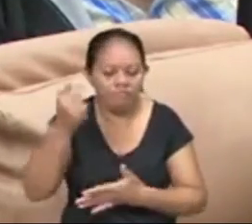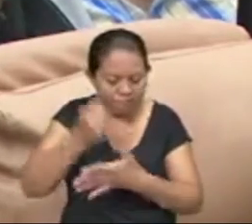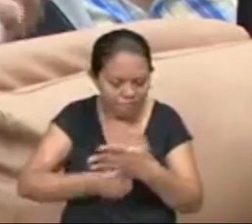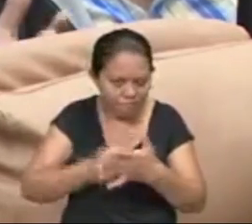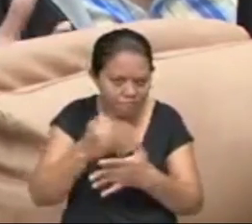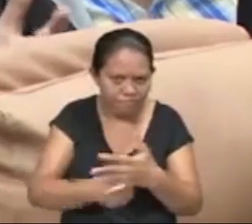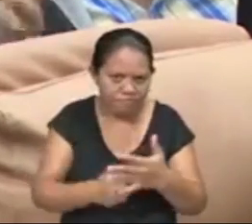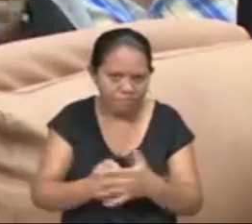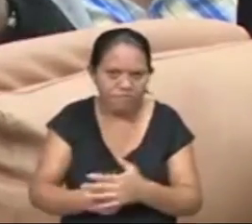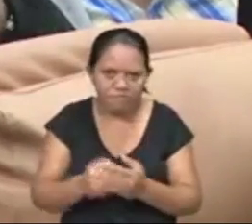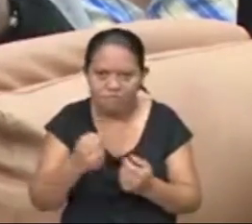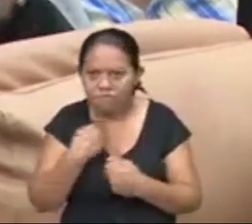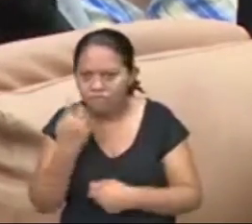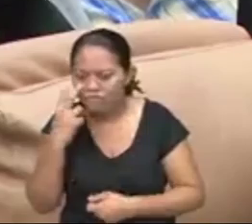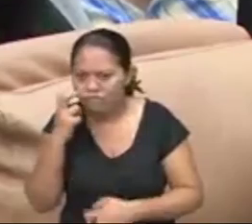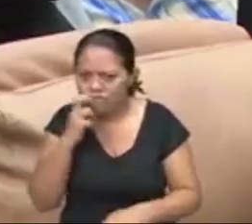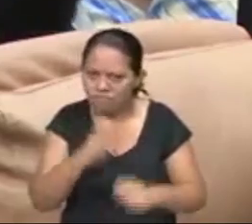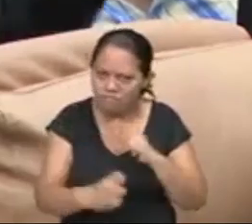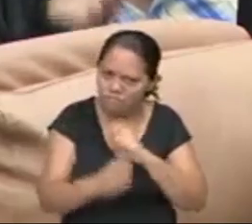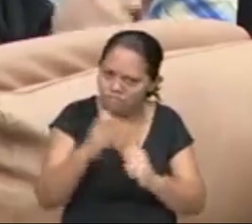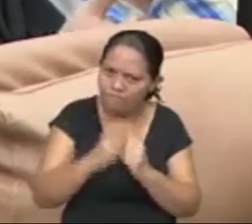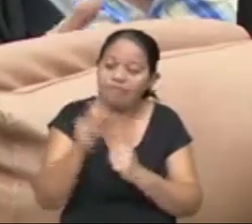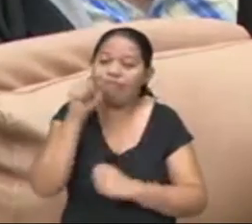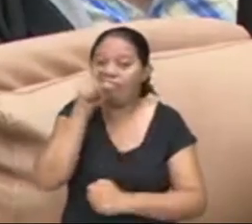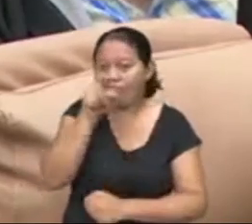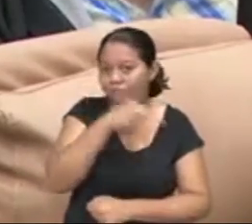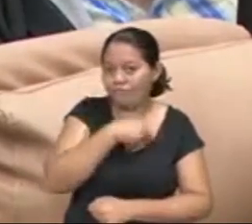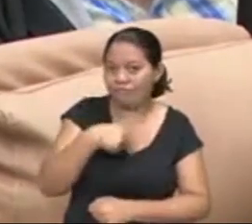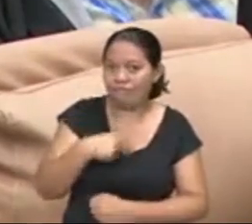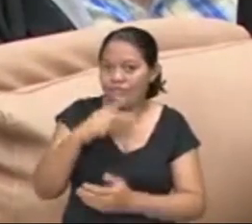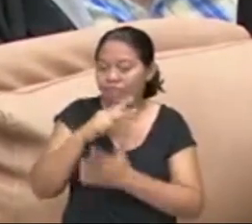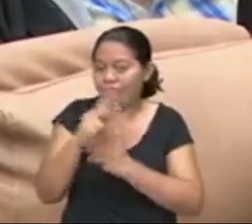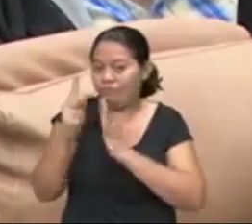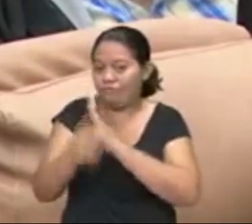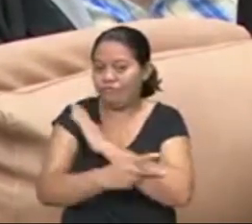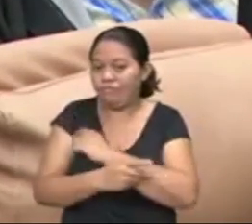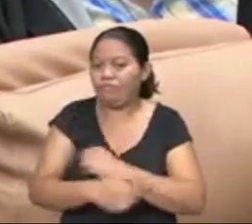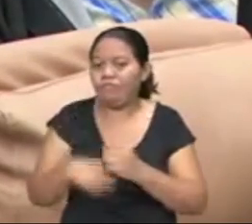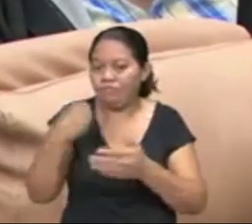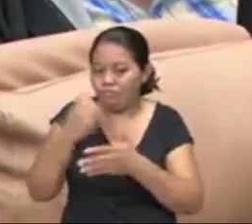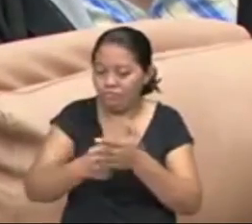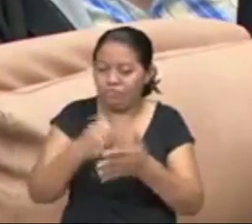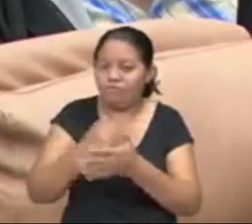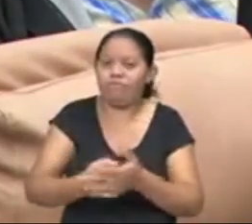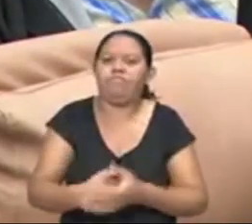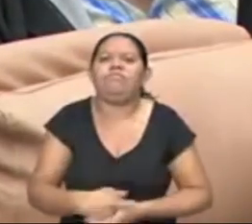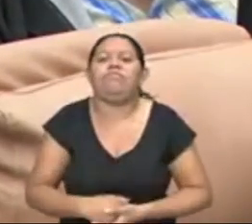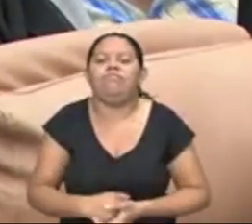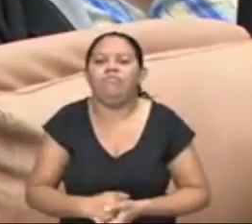enfrentar flagelos que afectan a estos países que hacen este esfuerzo común.